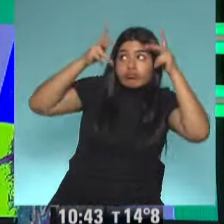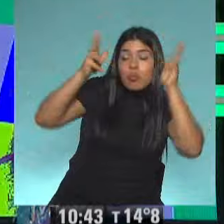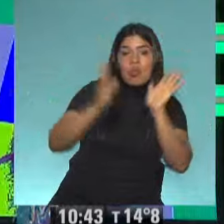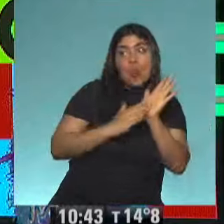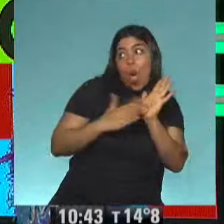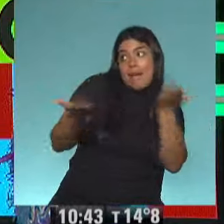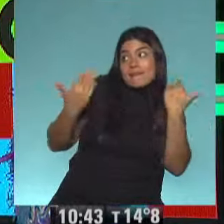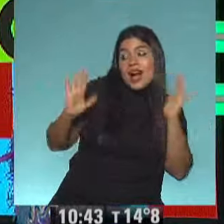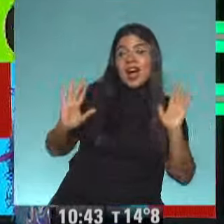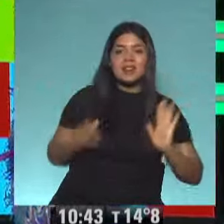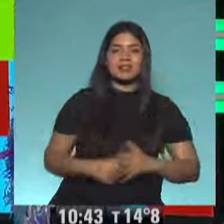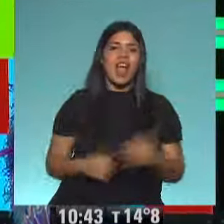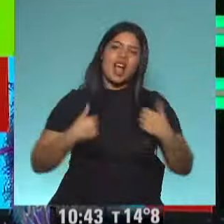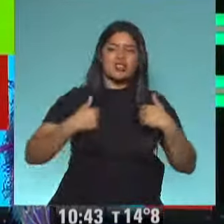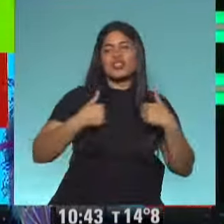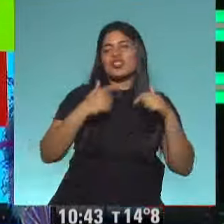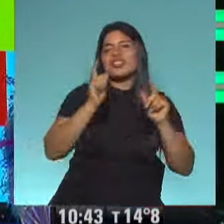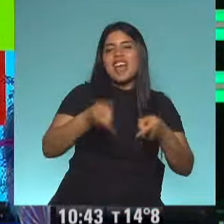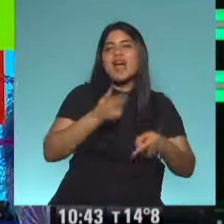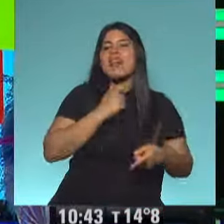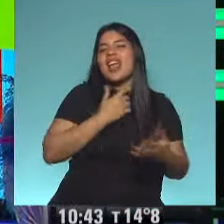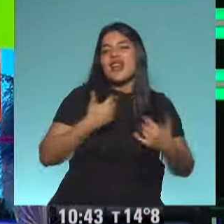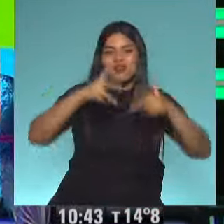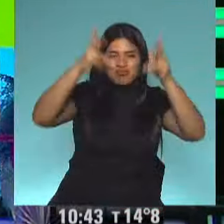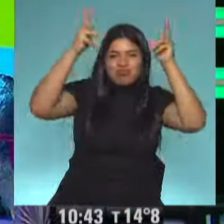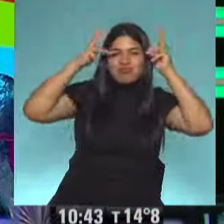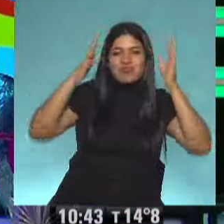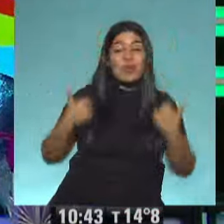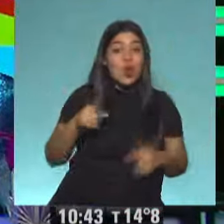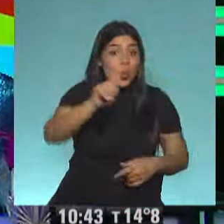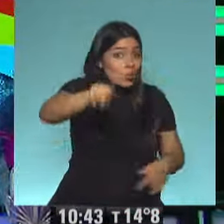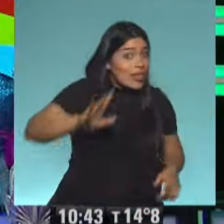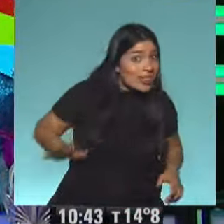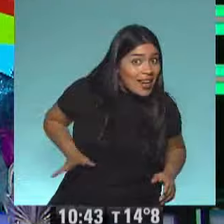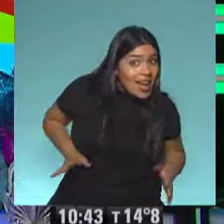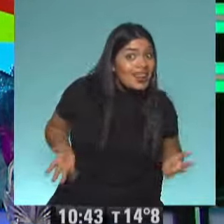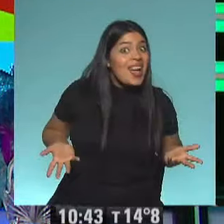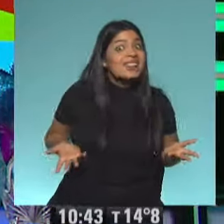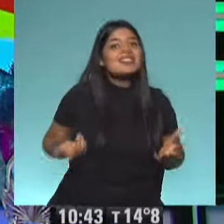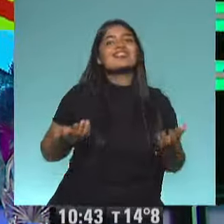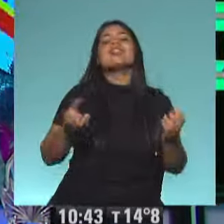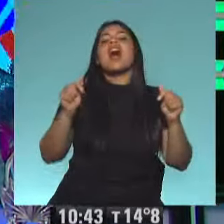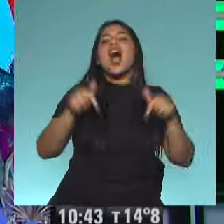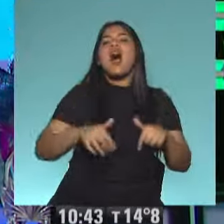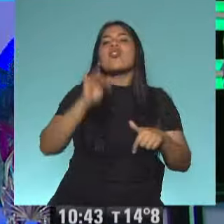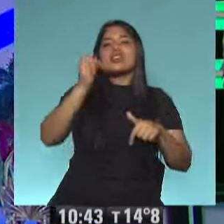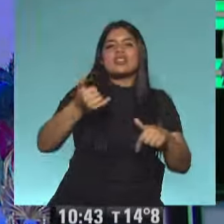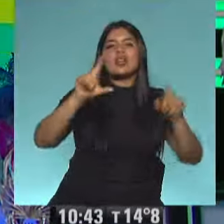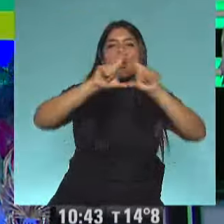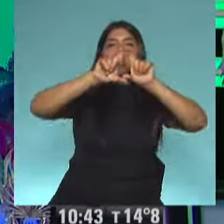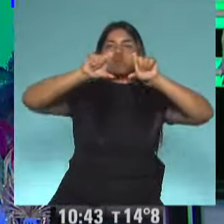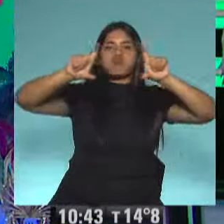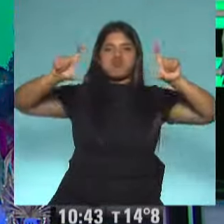Ahí va. Bueno, yo también quería. Sí, entonces, si tienen ganas, vamos a armar el estandarte. Así que vayan